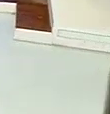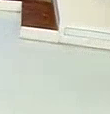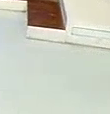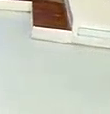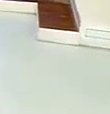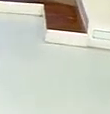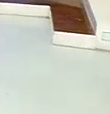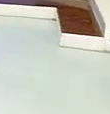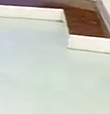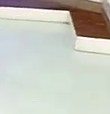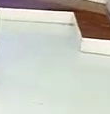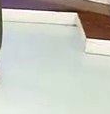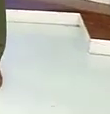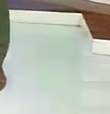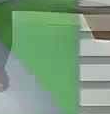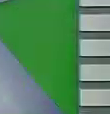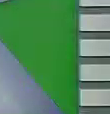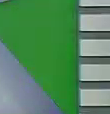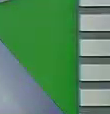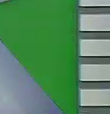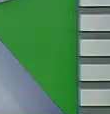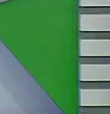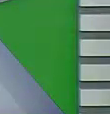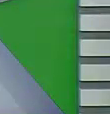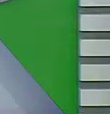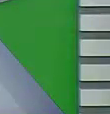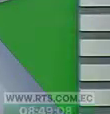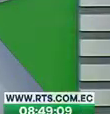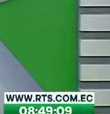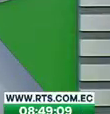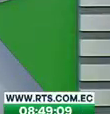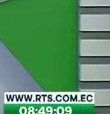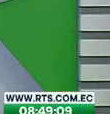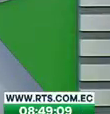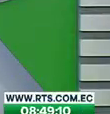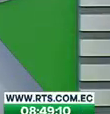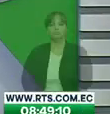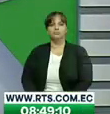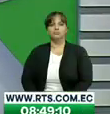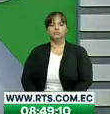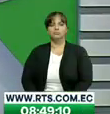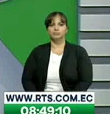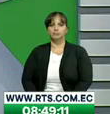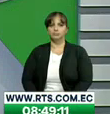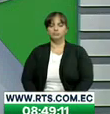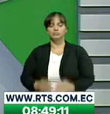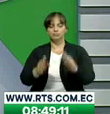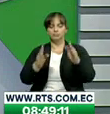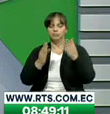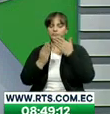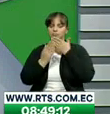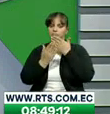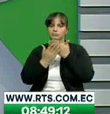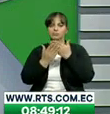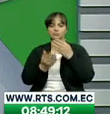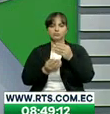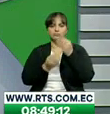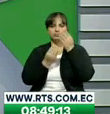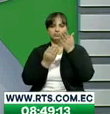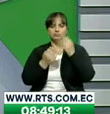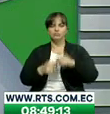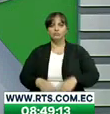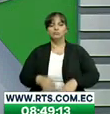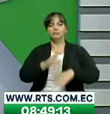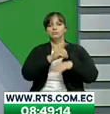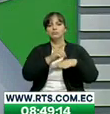estamos informando aquí en la noticia en la comunidad gracias por permanecer en nuestra sintonía ahora les comentamos que existe preocupación en el sector de la aurora